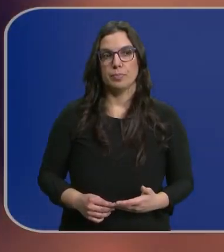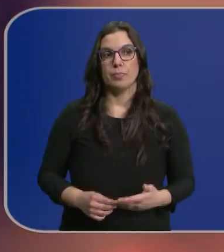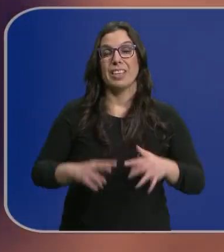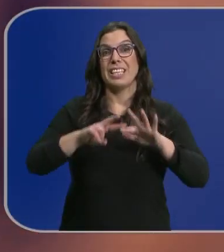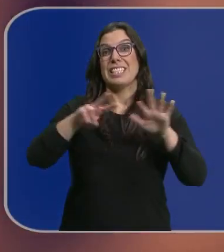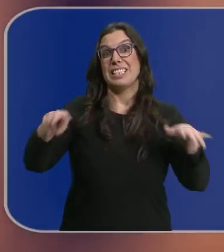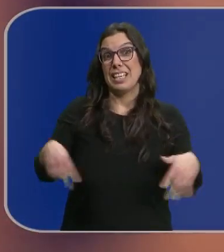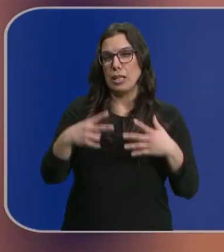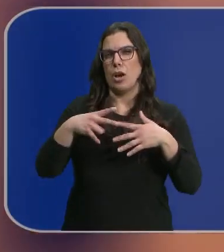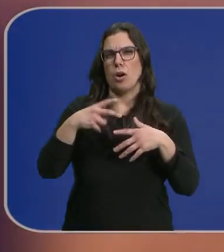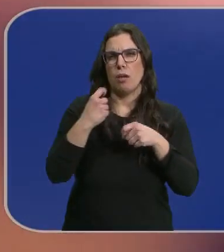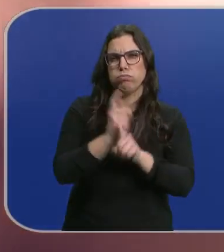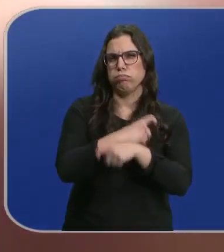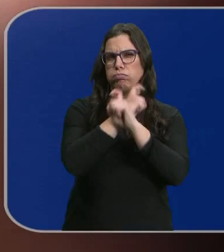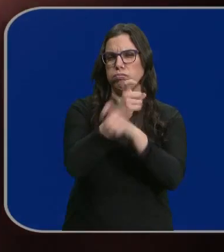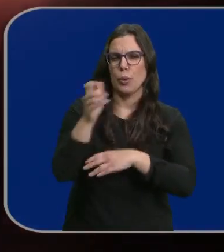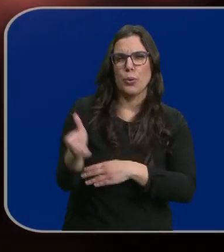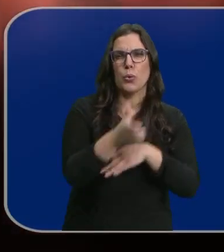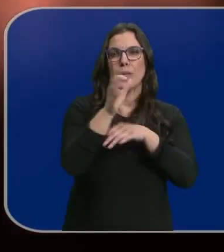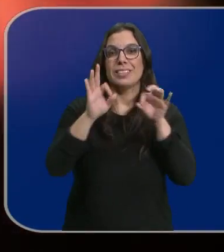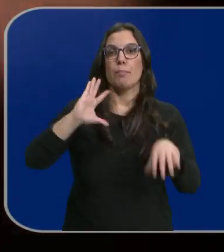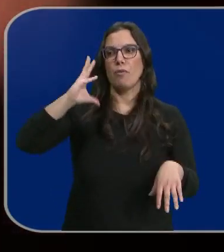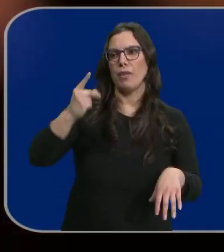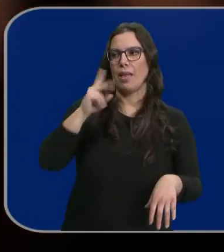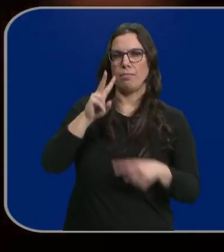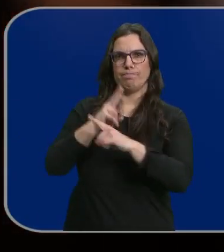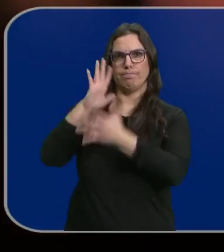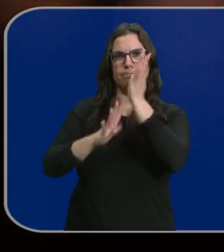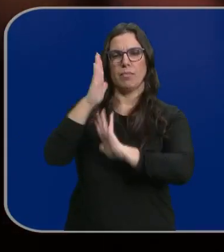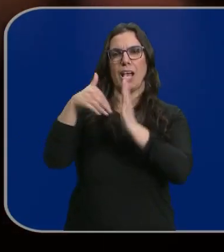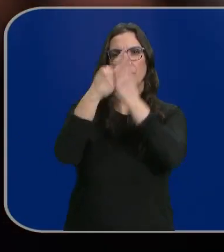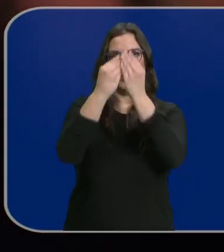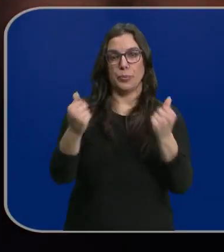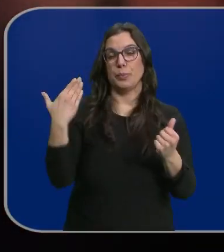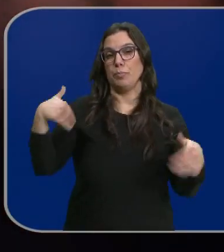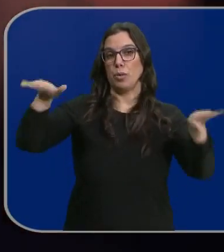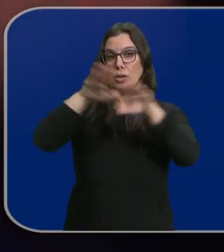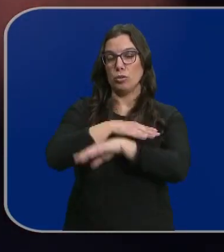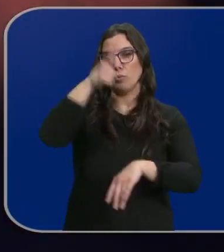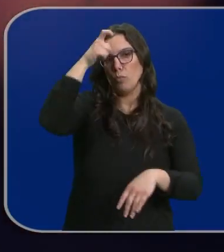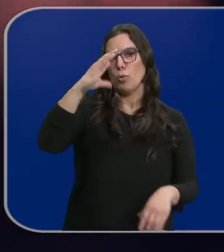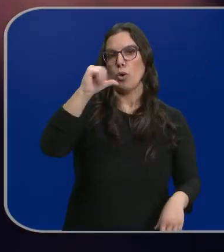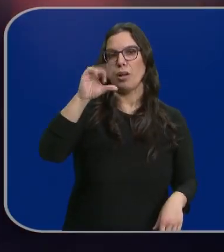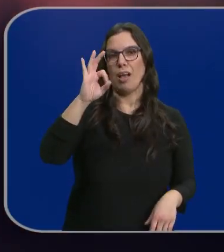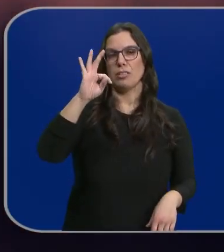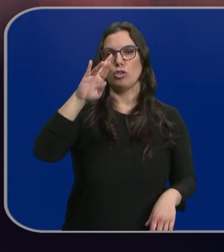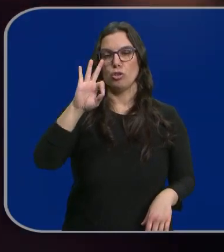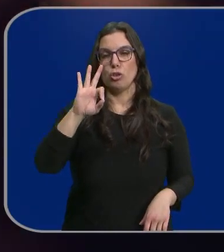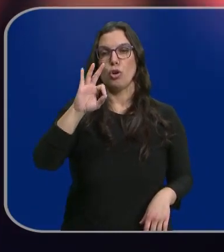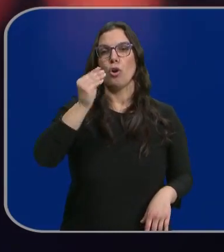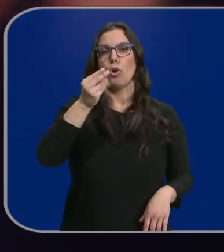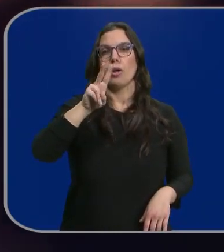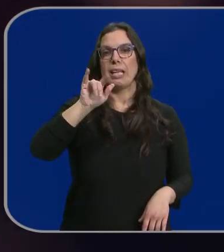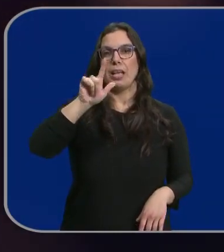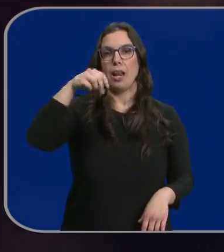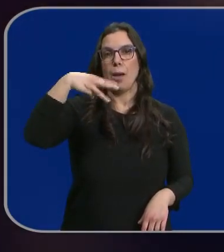Siete horas les ha costado a los bomberos de Ponferrada sofocar este tremendo incendio. Ocurría anoche en Castro Quilambre. Parece ser que el